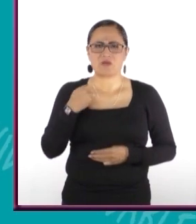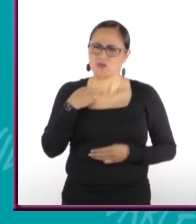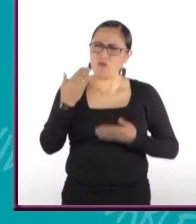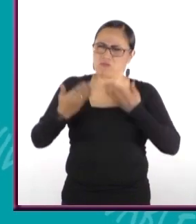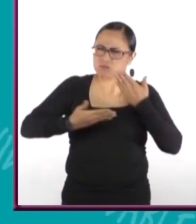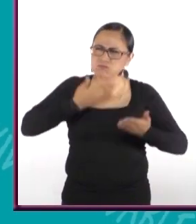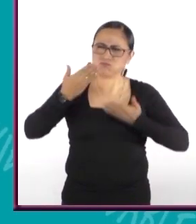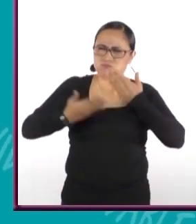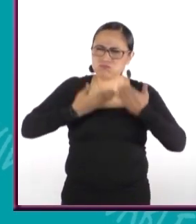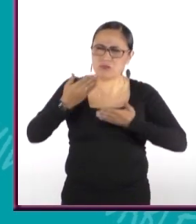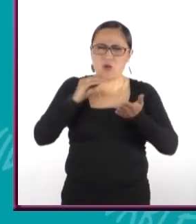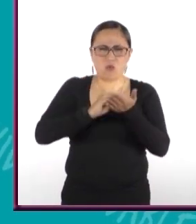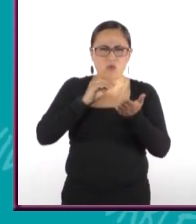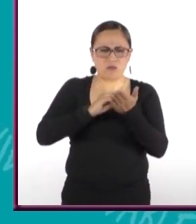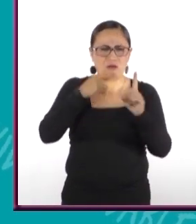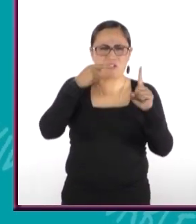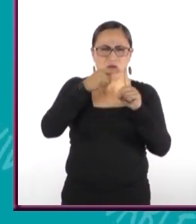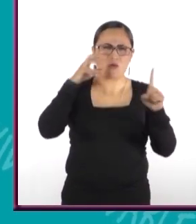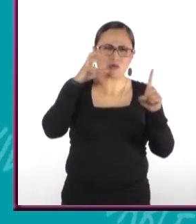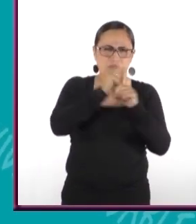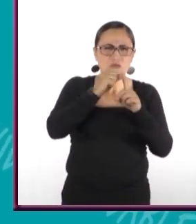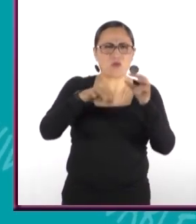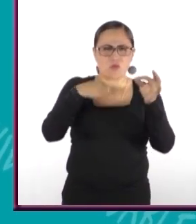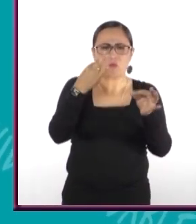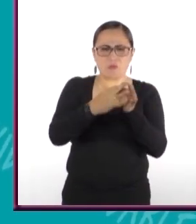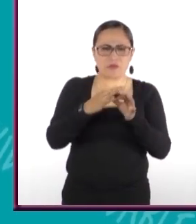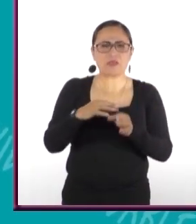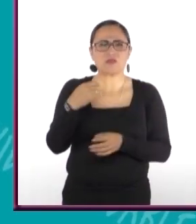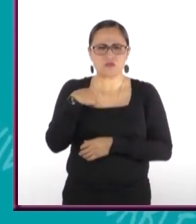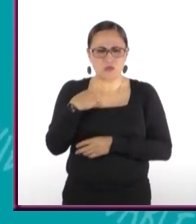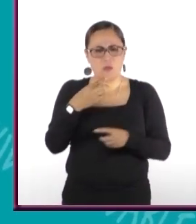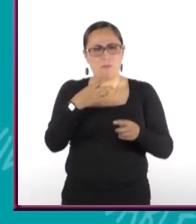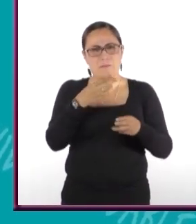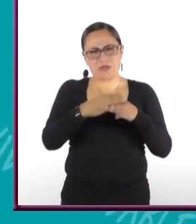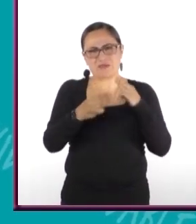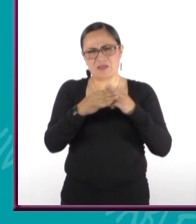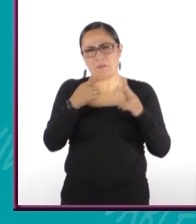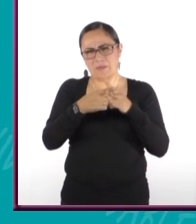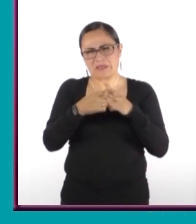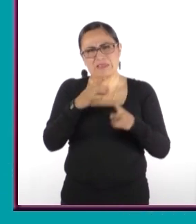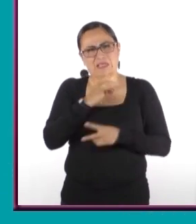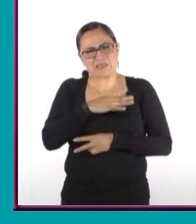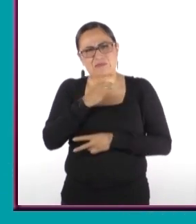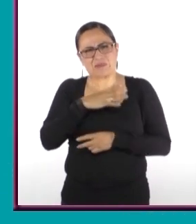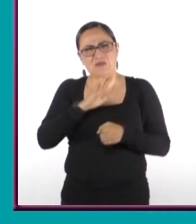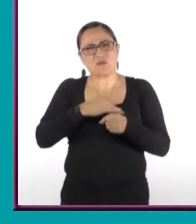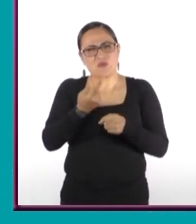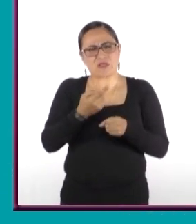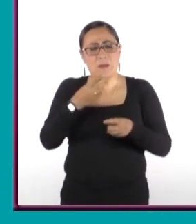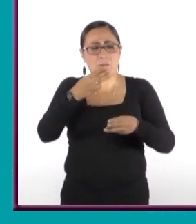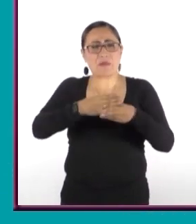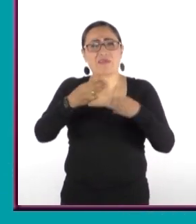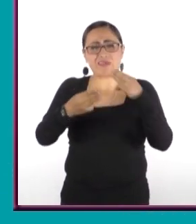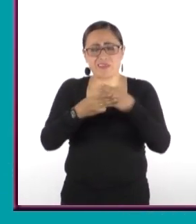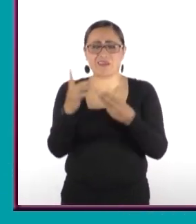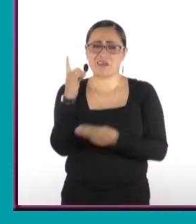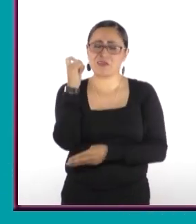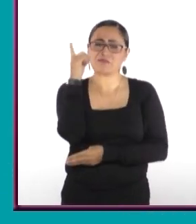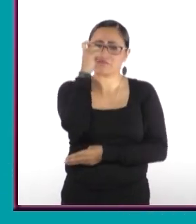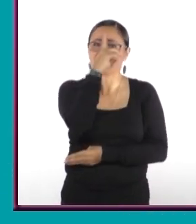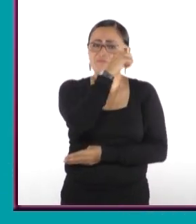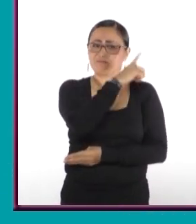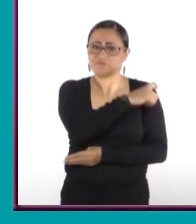pero sigo estudiando para lograr mi objetivo. Yo tengo miedo a las matemáticas porque es una materia que se me